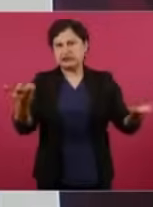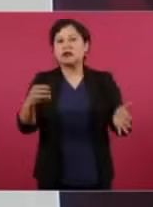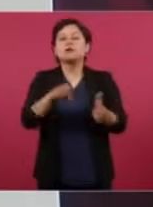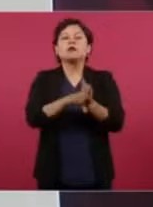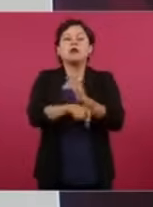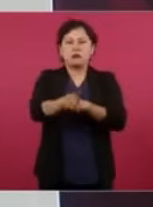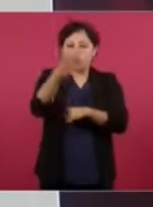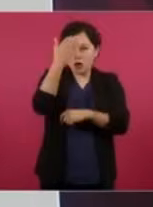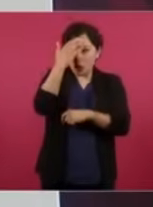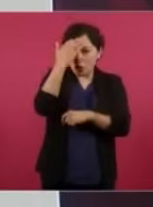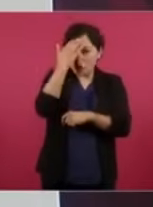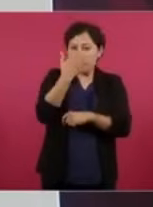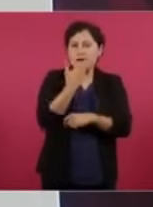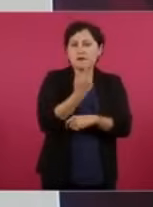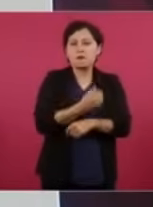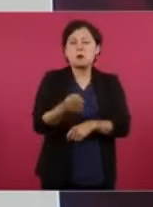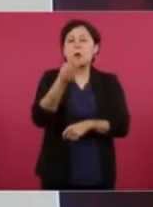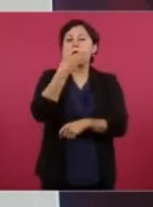que